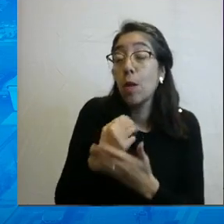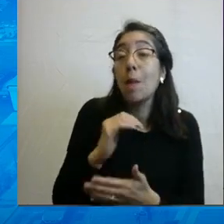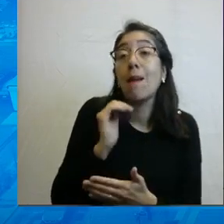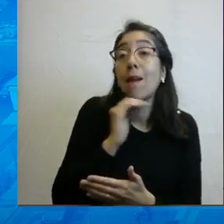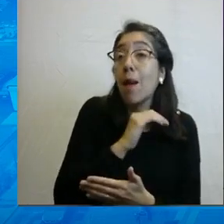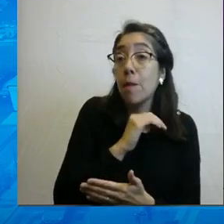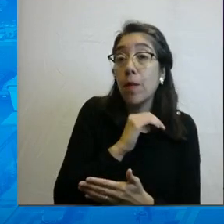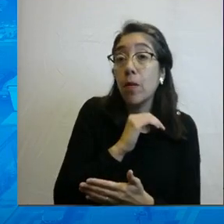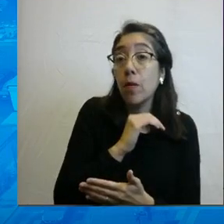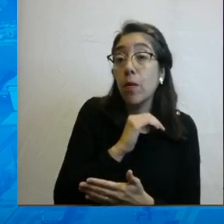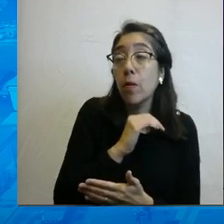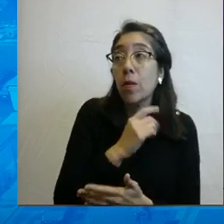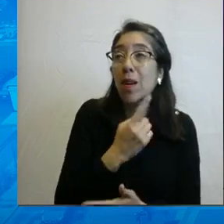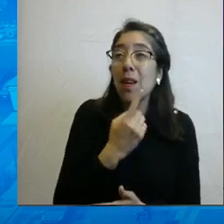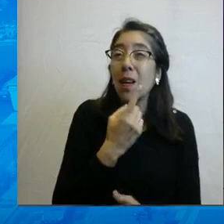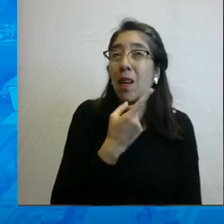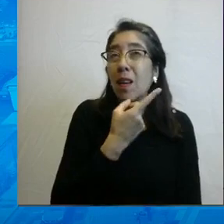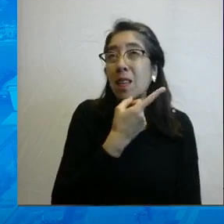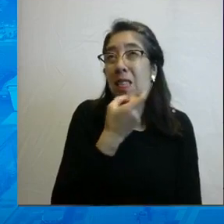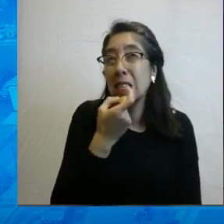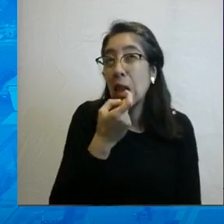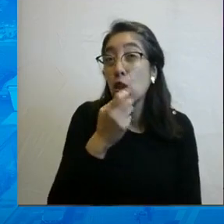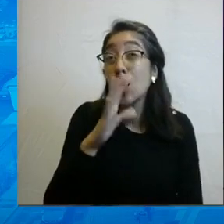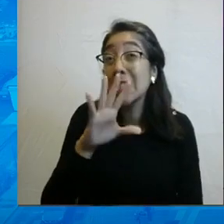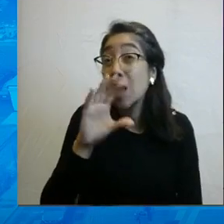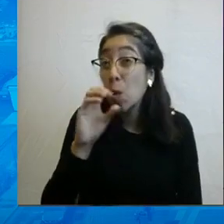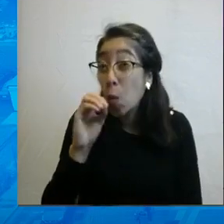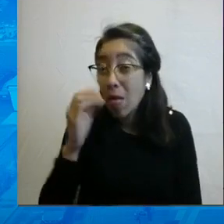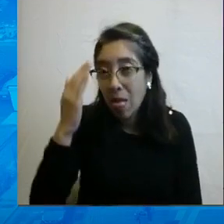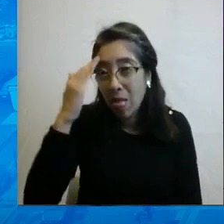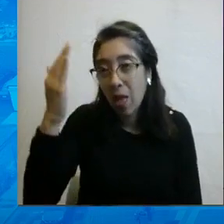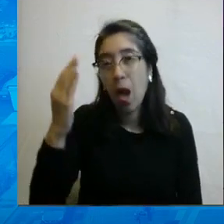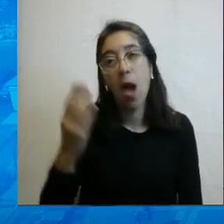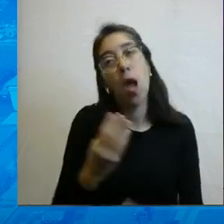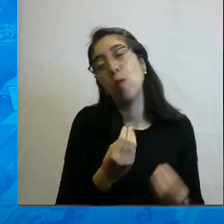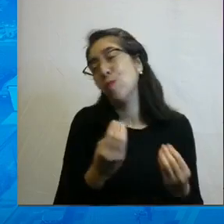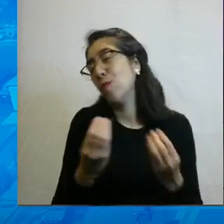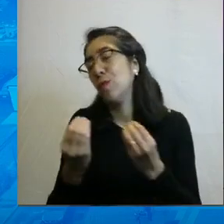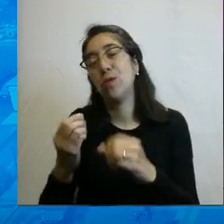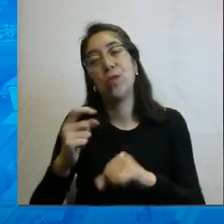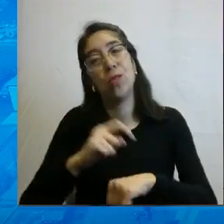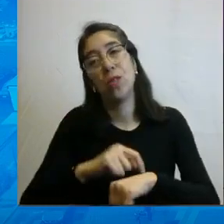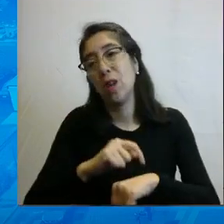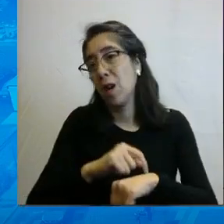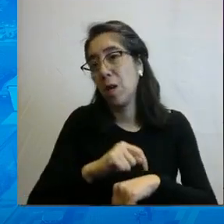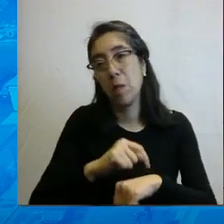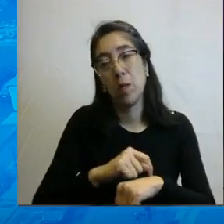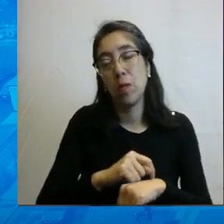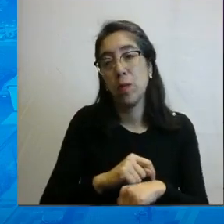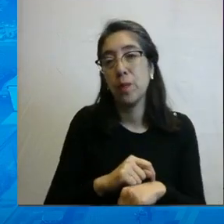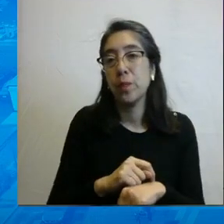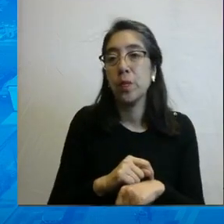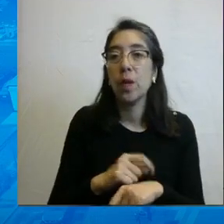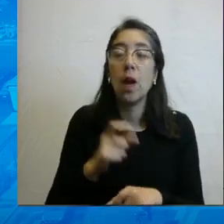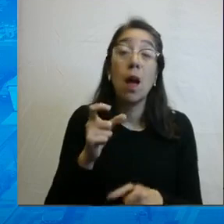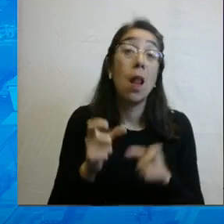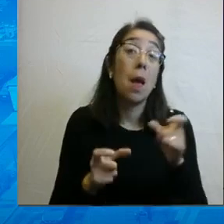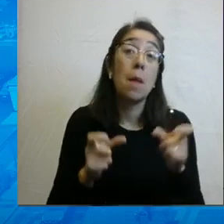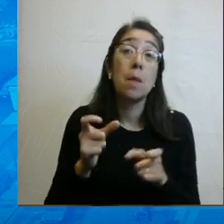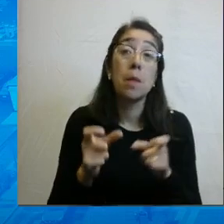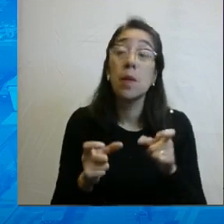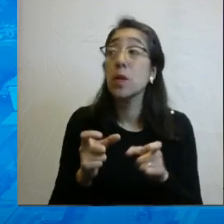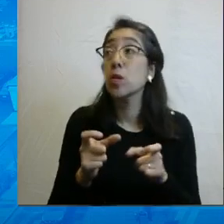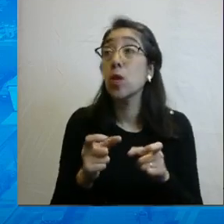porque 150 días es mucho para los artesanos. Nosotros acá tenemos los negocios a la orilla de calle, la gente no sube para arriba porque piensa